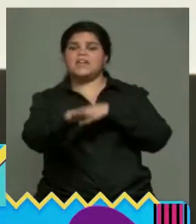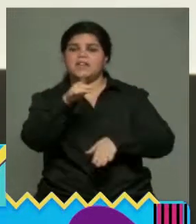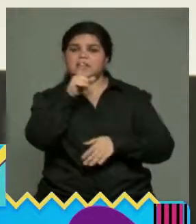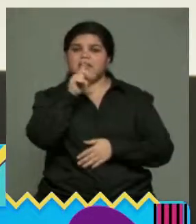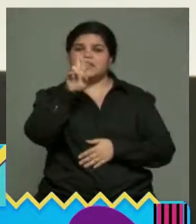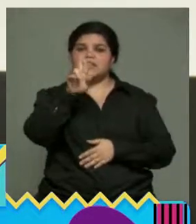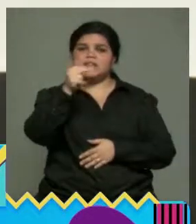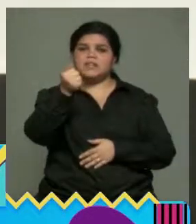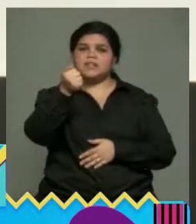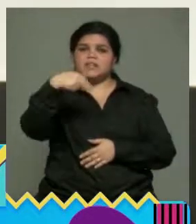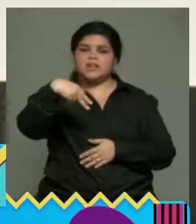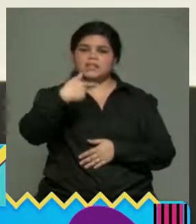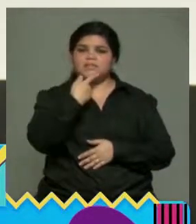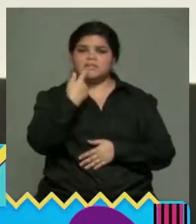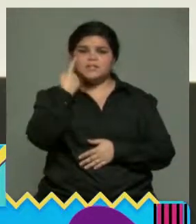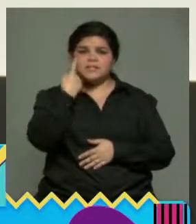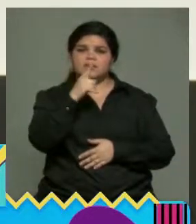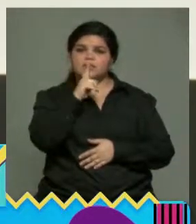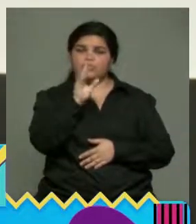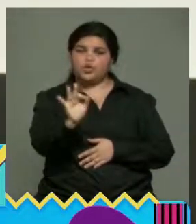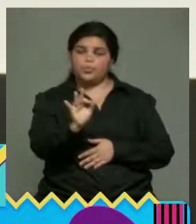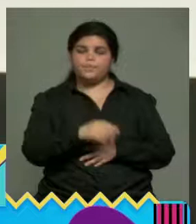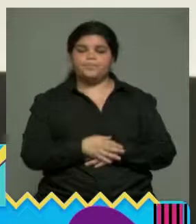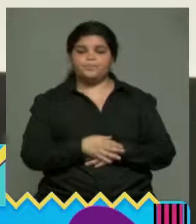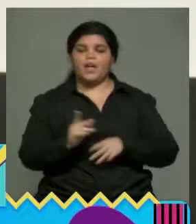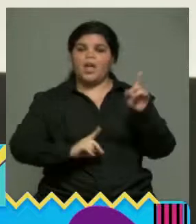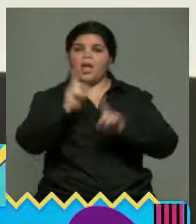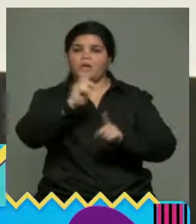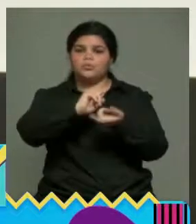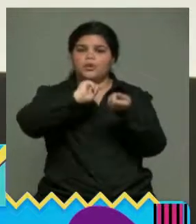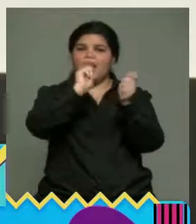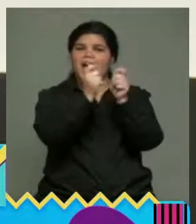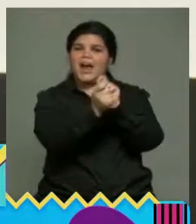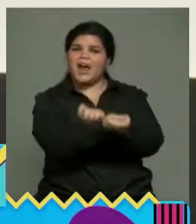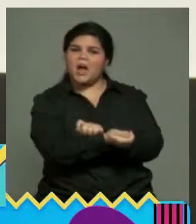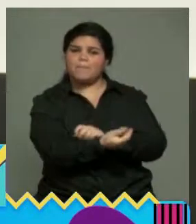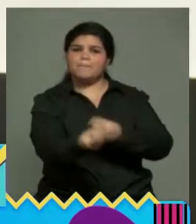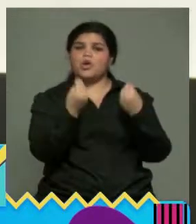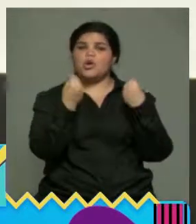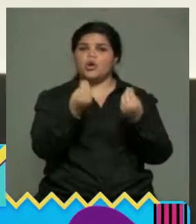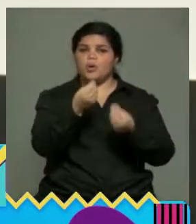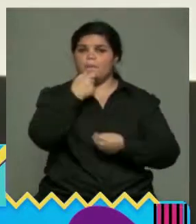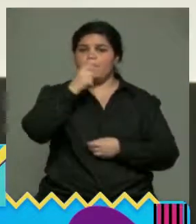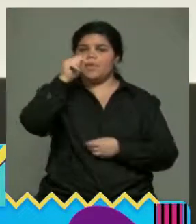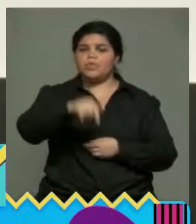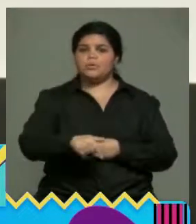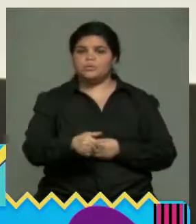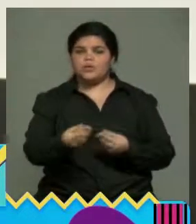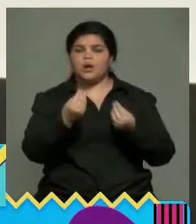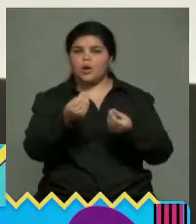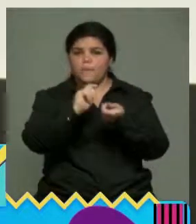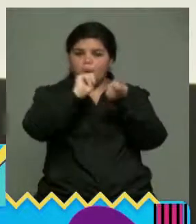qué consisten, por ejemplo, el tema de las modificaciones que se pueden llegar a dar en cuanto a la ley de tránsito aquí en la provincia de Mendoza y a lo